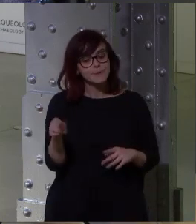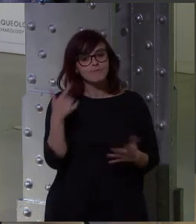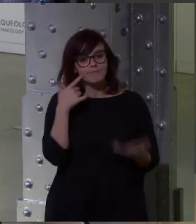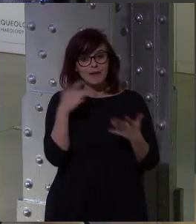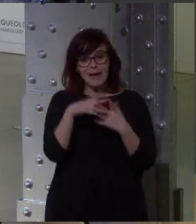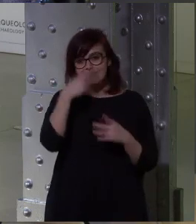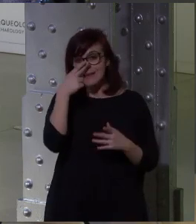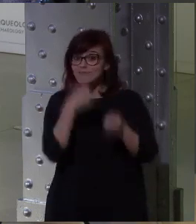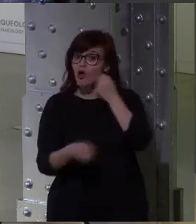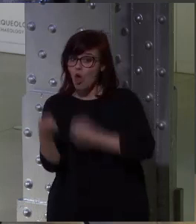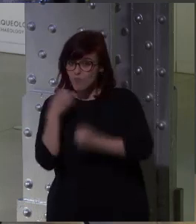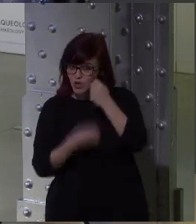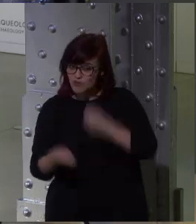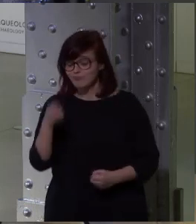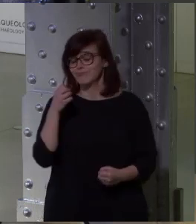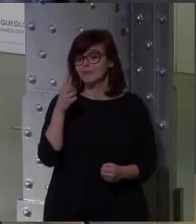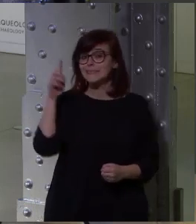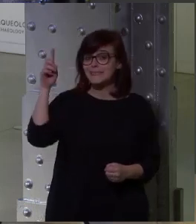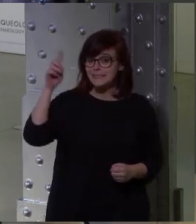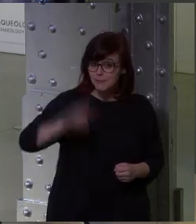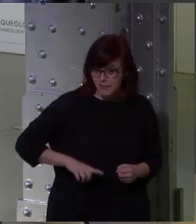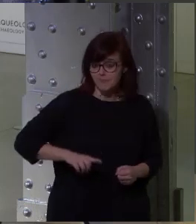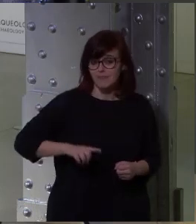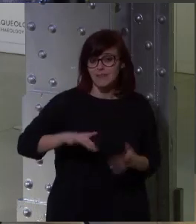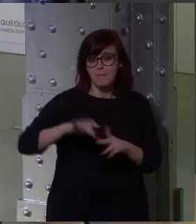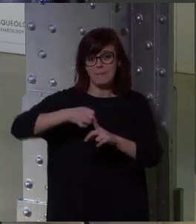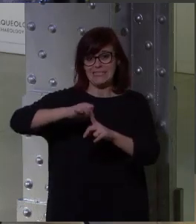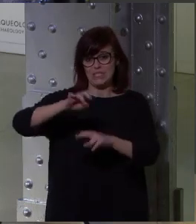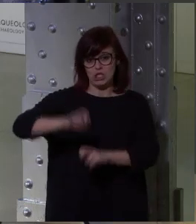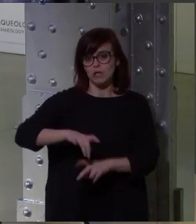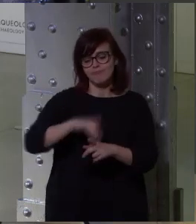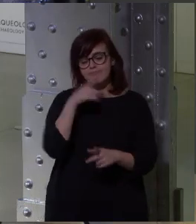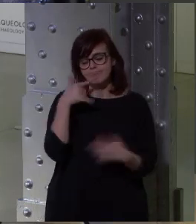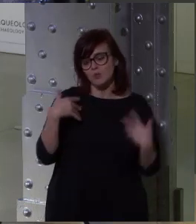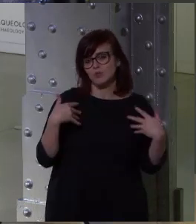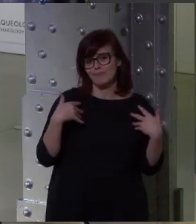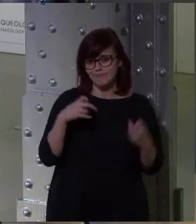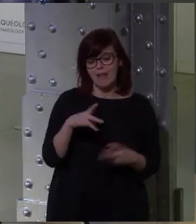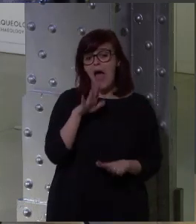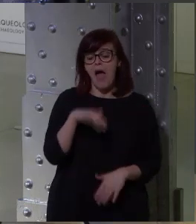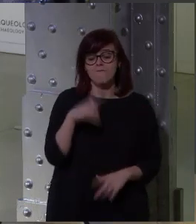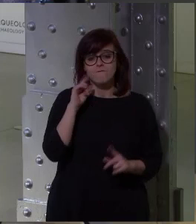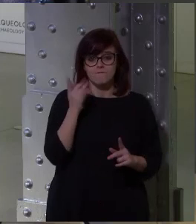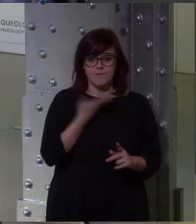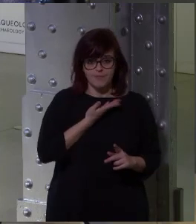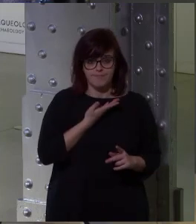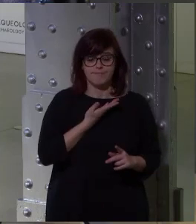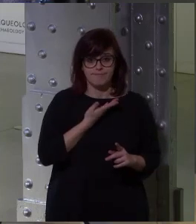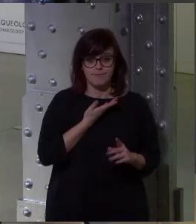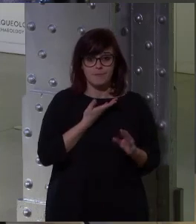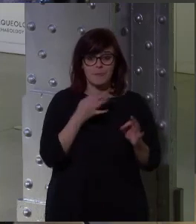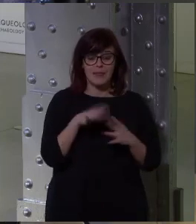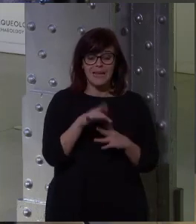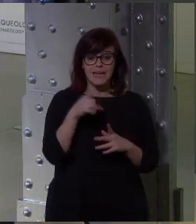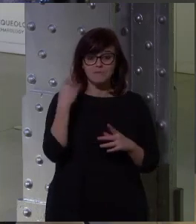tanto el interés económico, pero tanto digamos las presiones que tienen, pues hacen que de